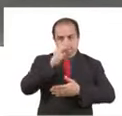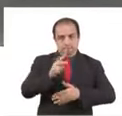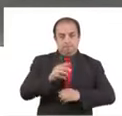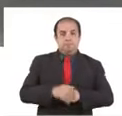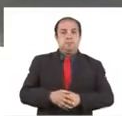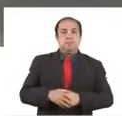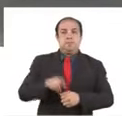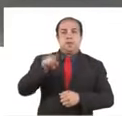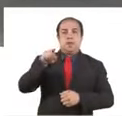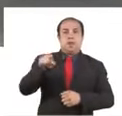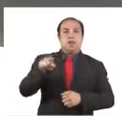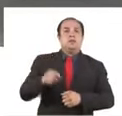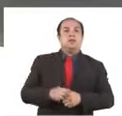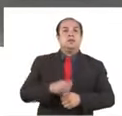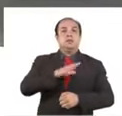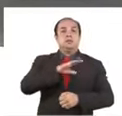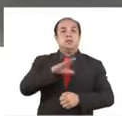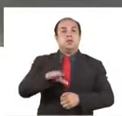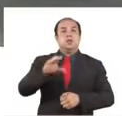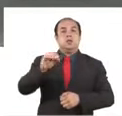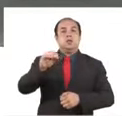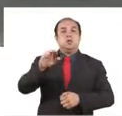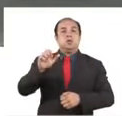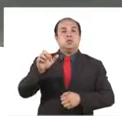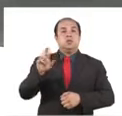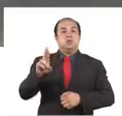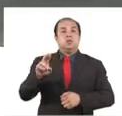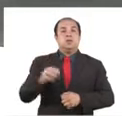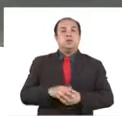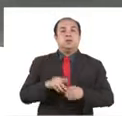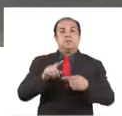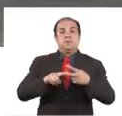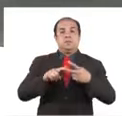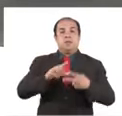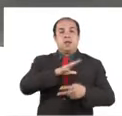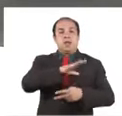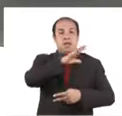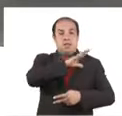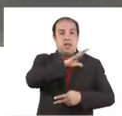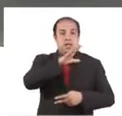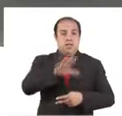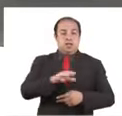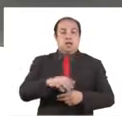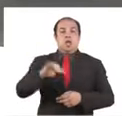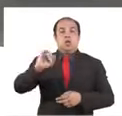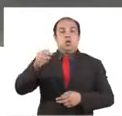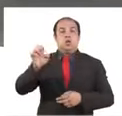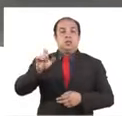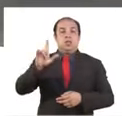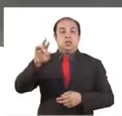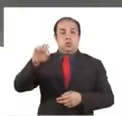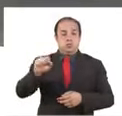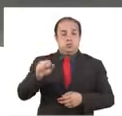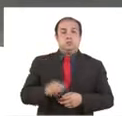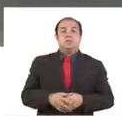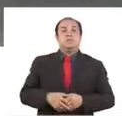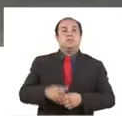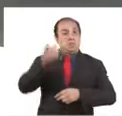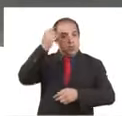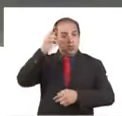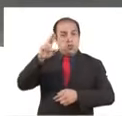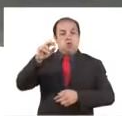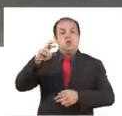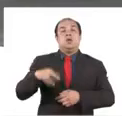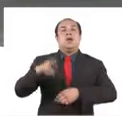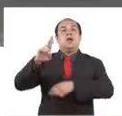al general Óscar Rentería Chazarino, al general José Luis Bucio, al doctor Rafael Guerra, por tanto apoyo a